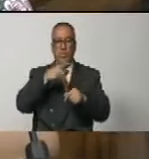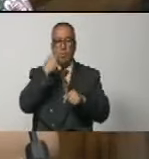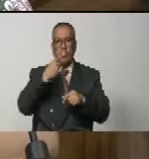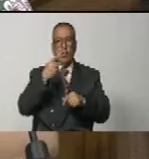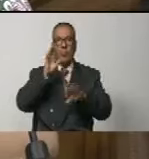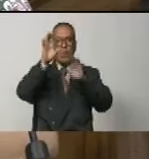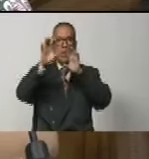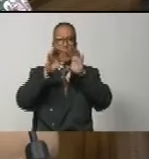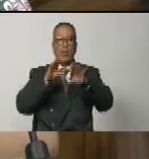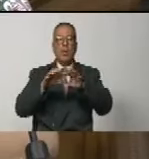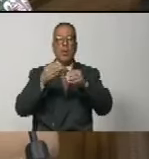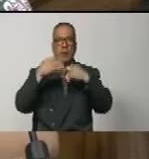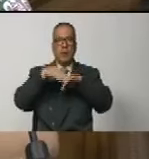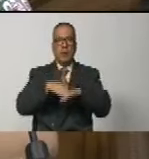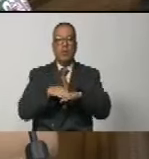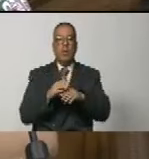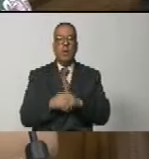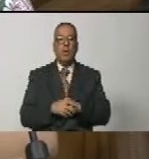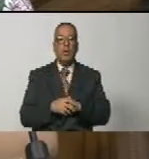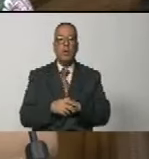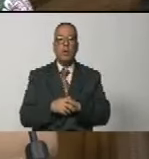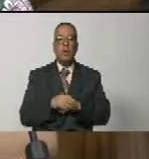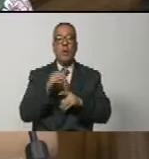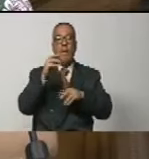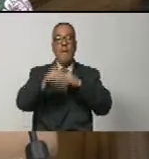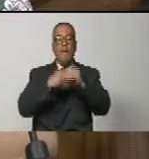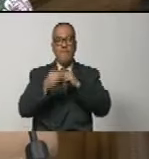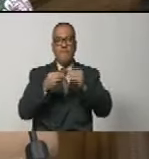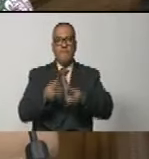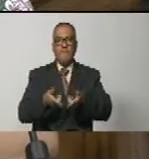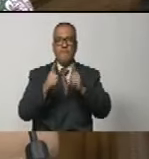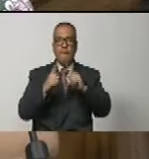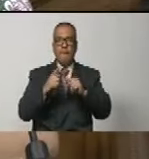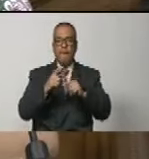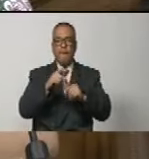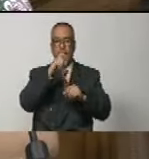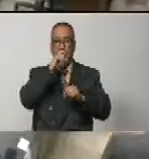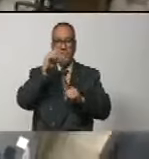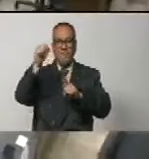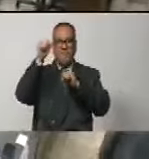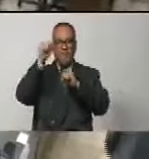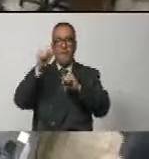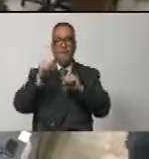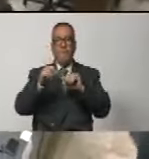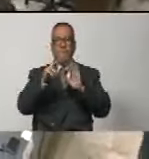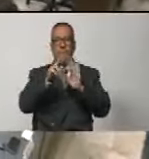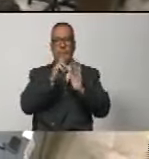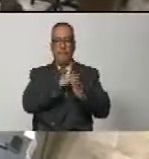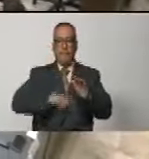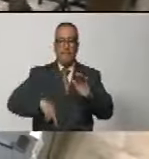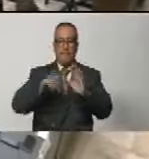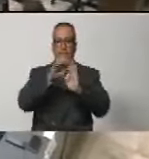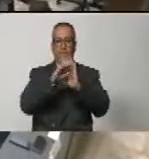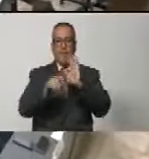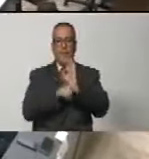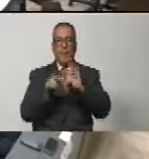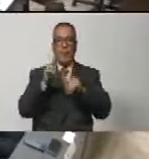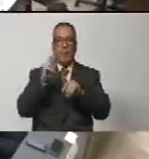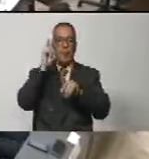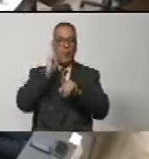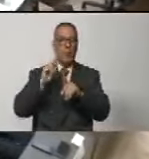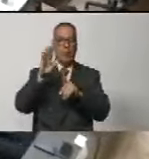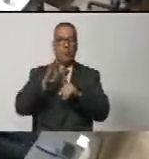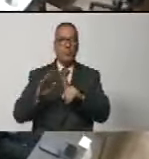Política Exterior, Soberanía e Integración, mediante el cual se autoriza al ciudadano Nicolás Maduro Moros, presidente constitucional